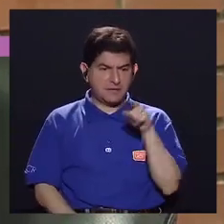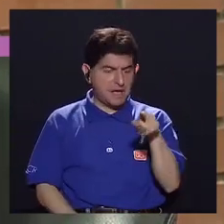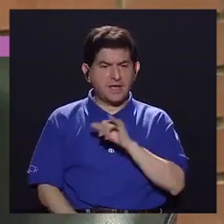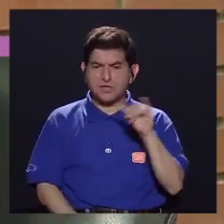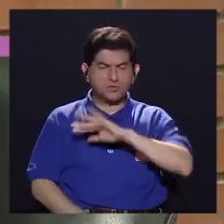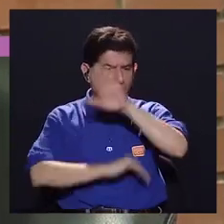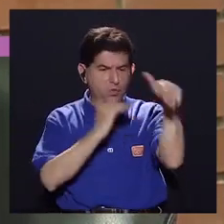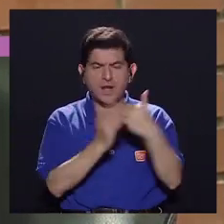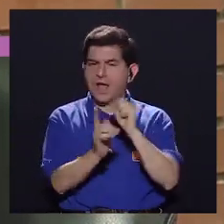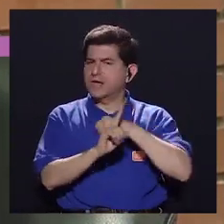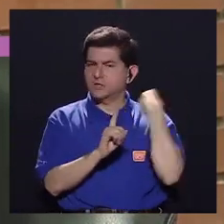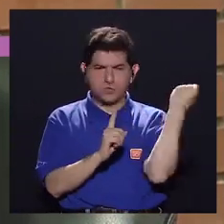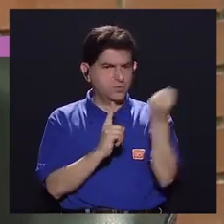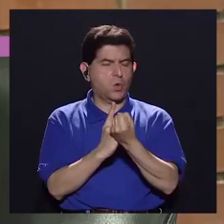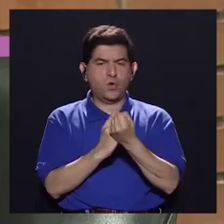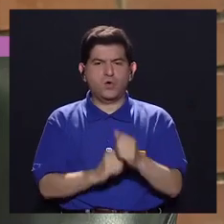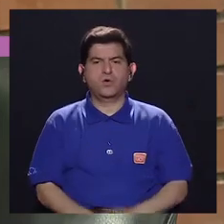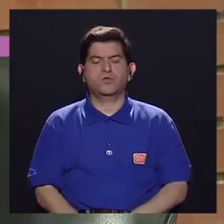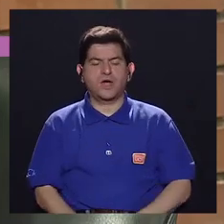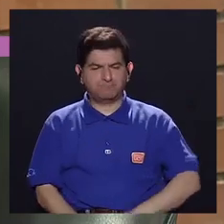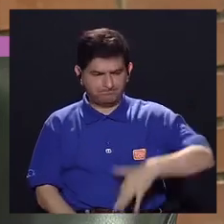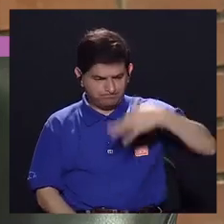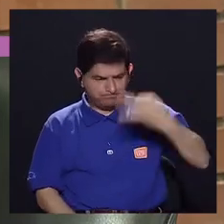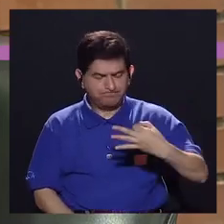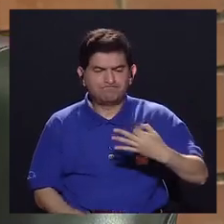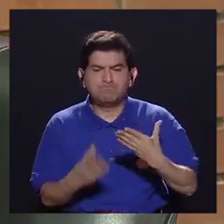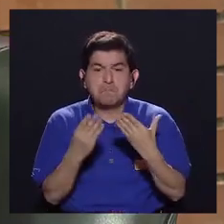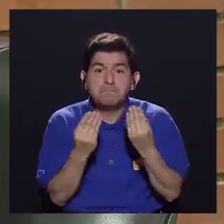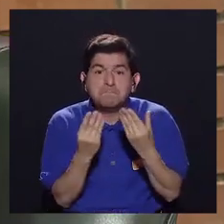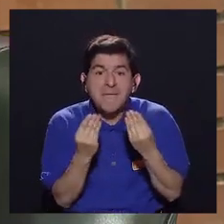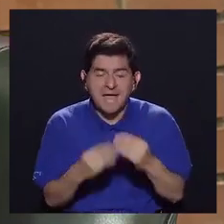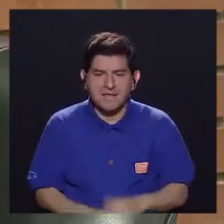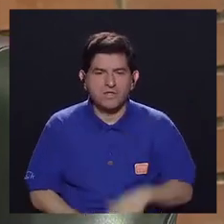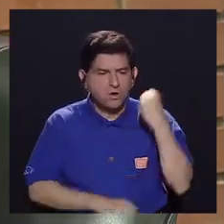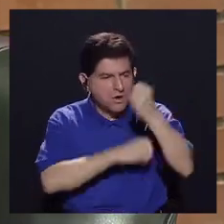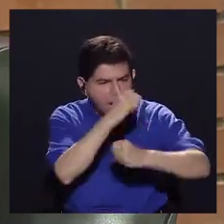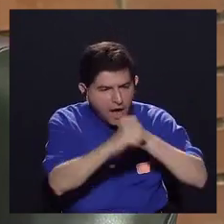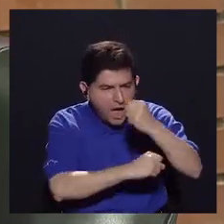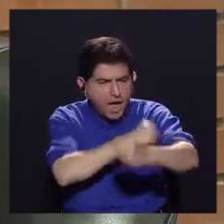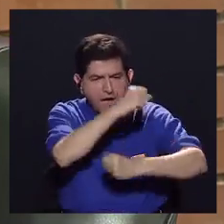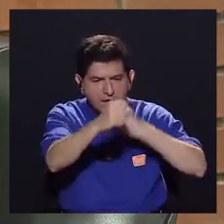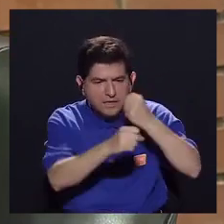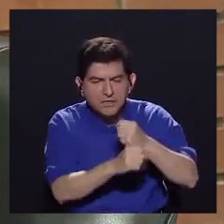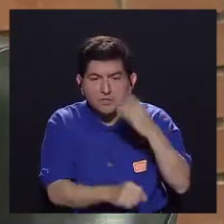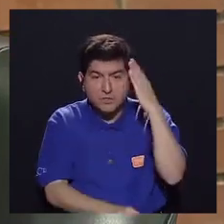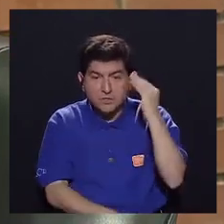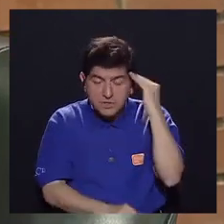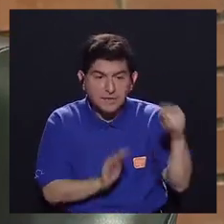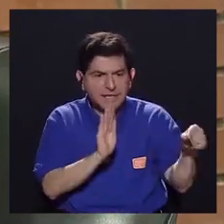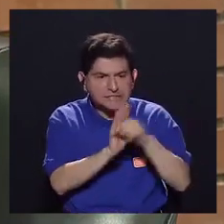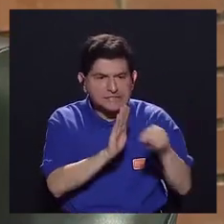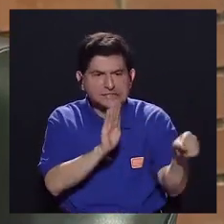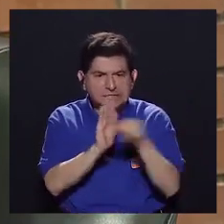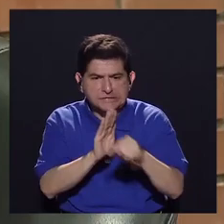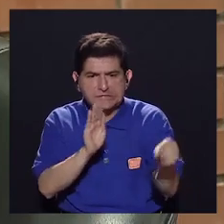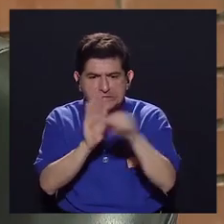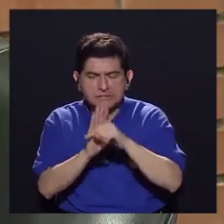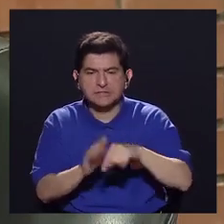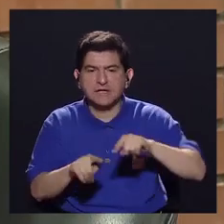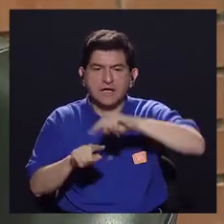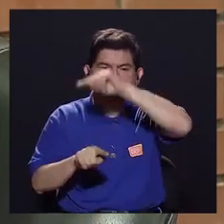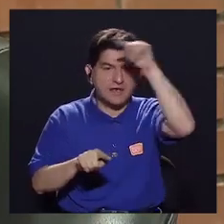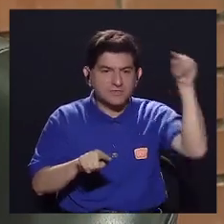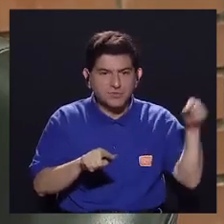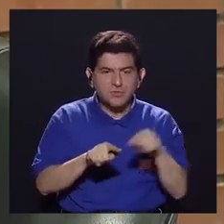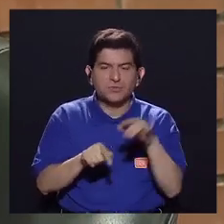el sistema educativo, esto, como cualquier otra condición, pues se va afianzando el miedo. Es decir, conforme pasan los años y si las experiencias cada vez